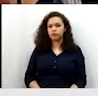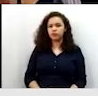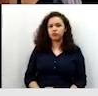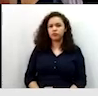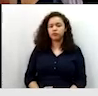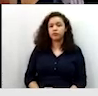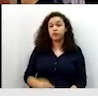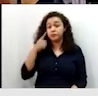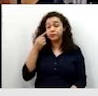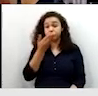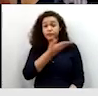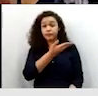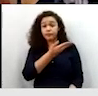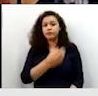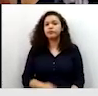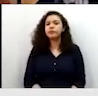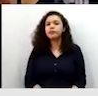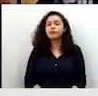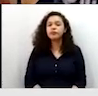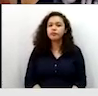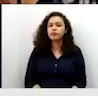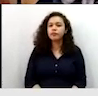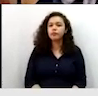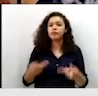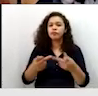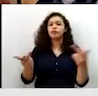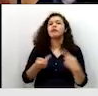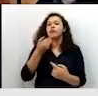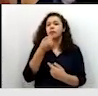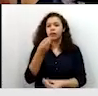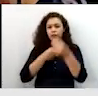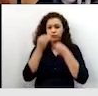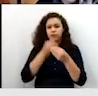Aquí está, el plato del bien comer.